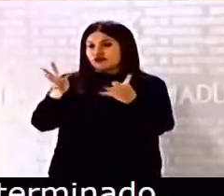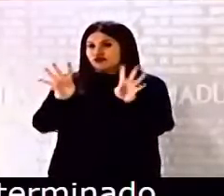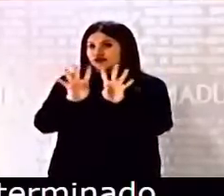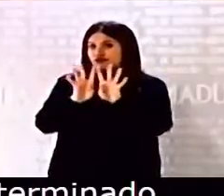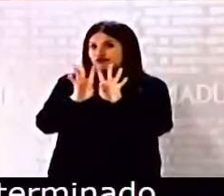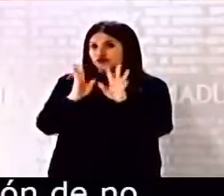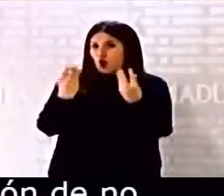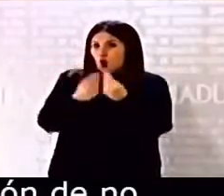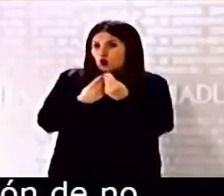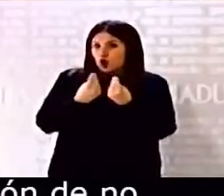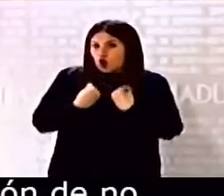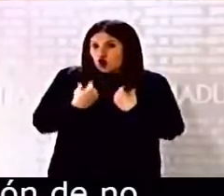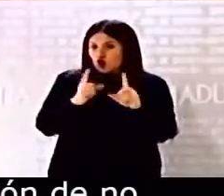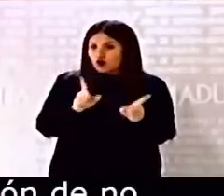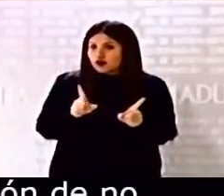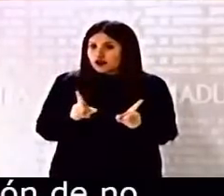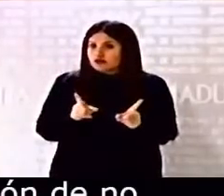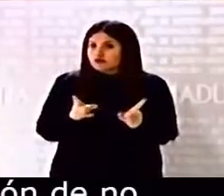pues evidentemente